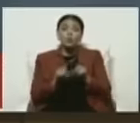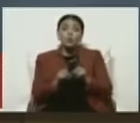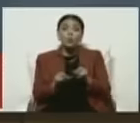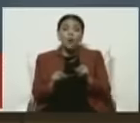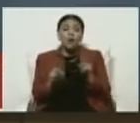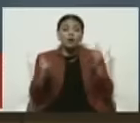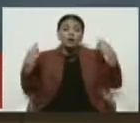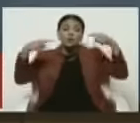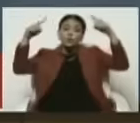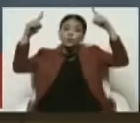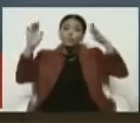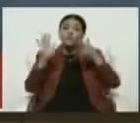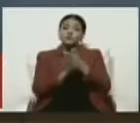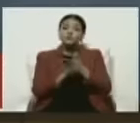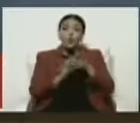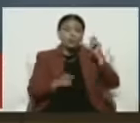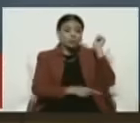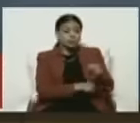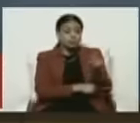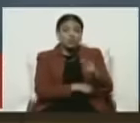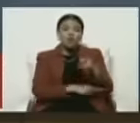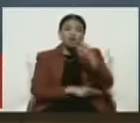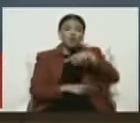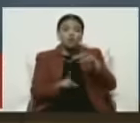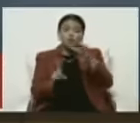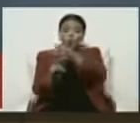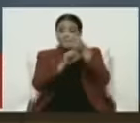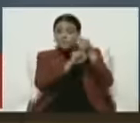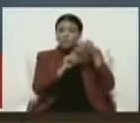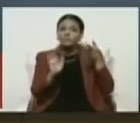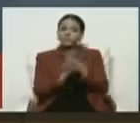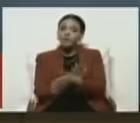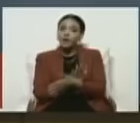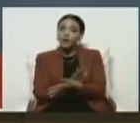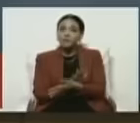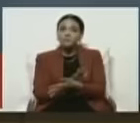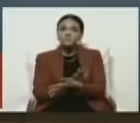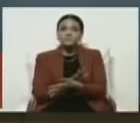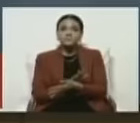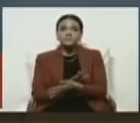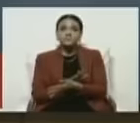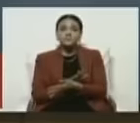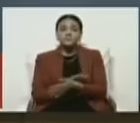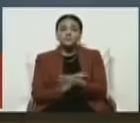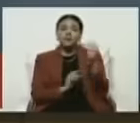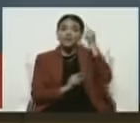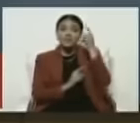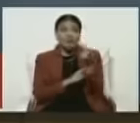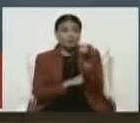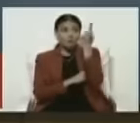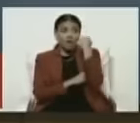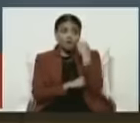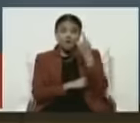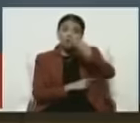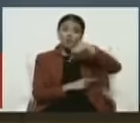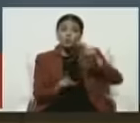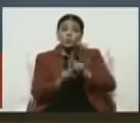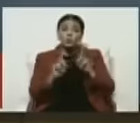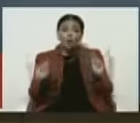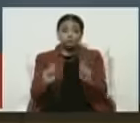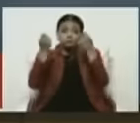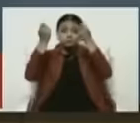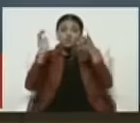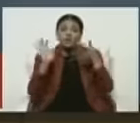jurídico, obtenido por este Ministerio Público, como lo fue el que el día de ayer se concretara